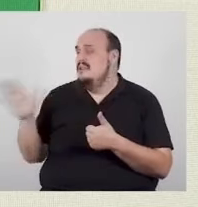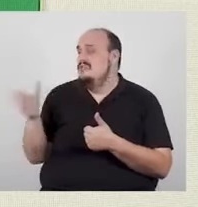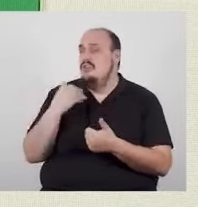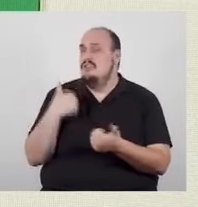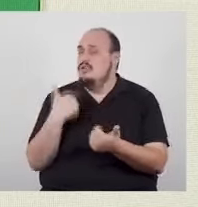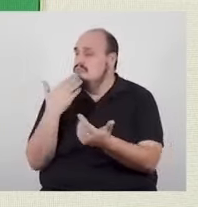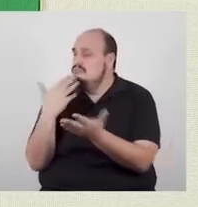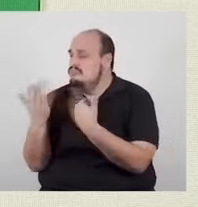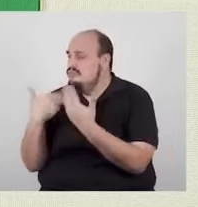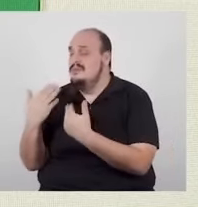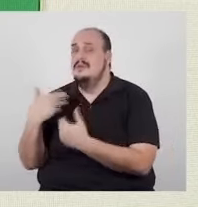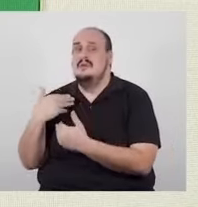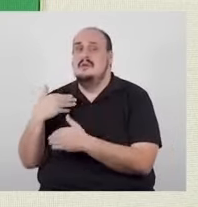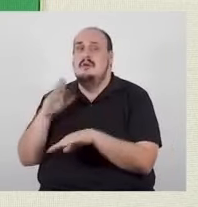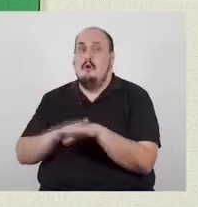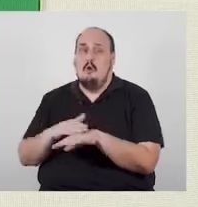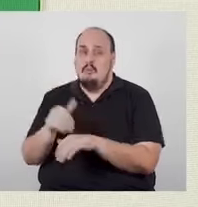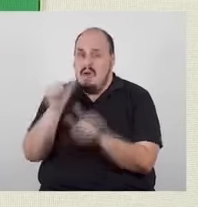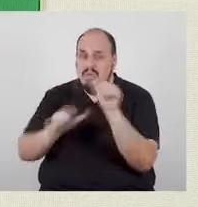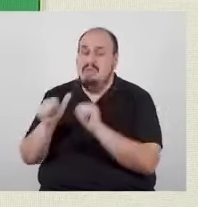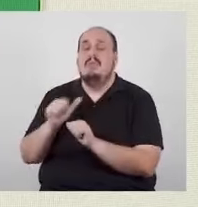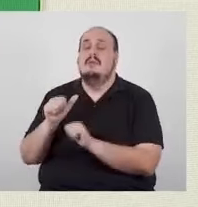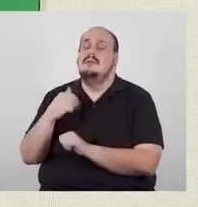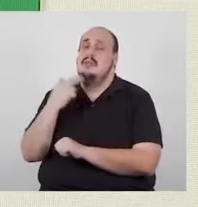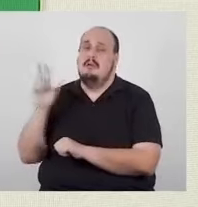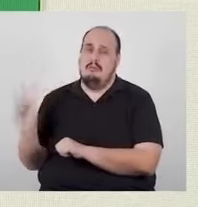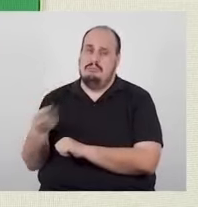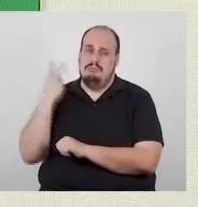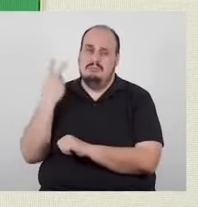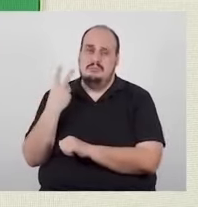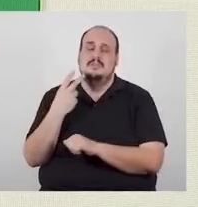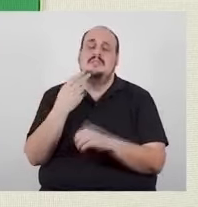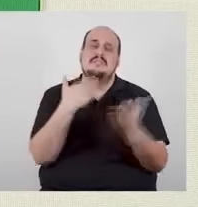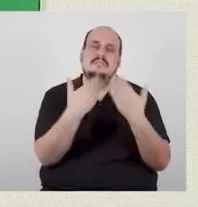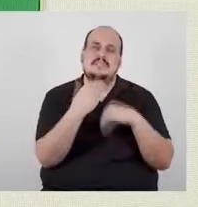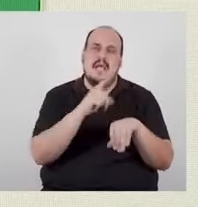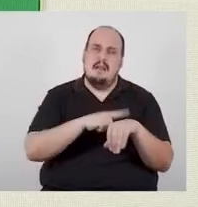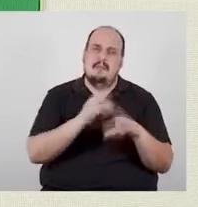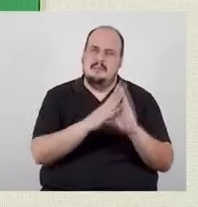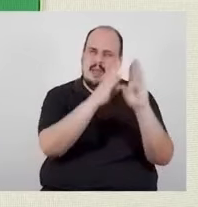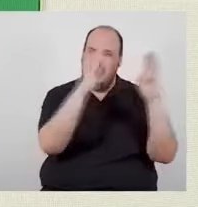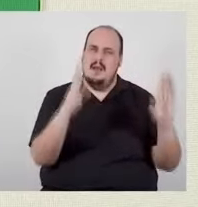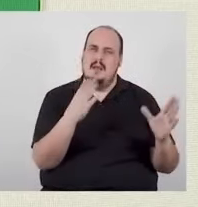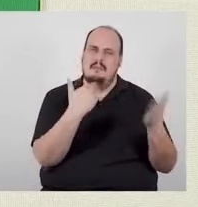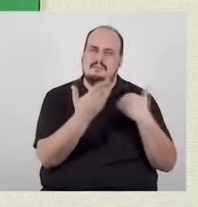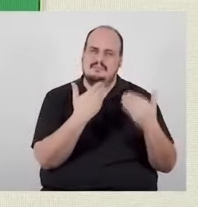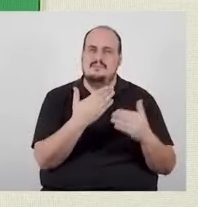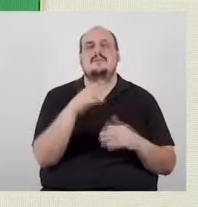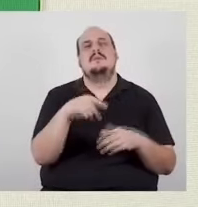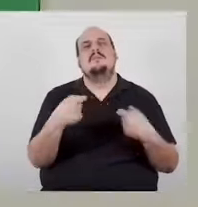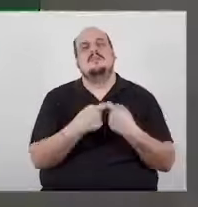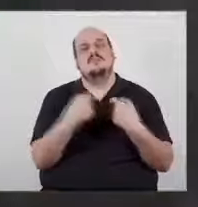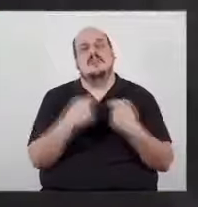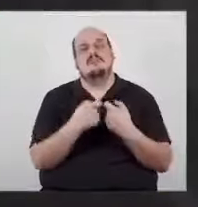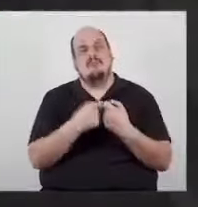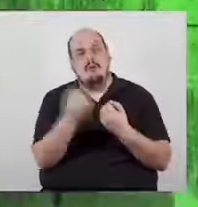que han perdido hijos, o hijas. Vamos a la primera parte, de la charla, con Alvita, de Conduciendo a Conciencia.